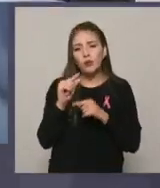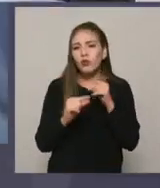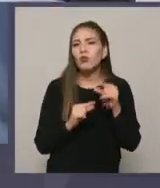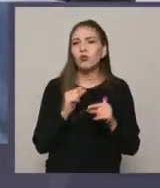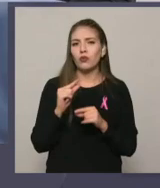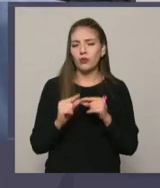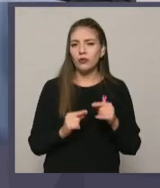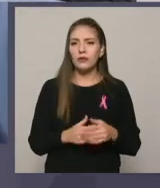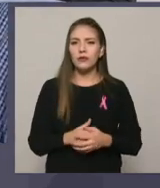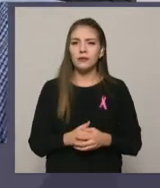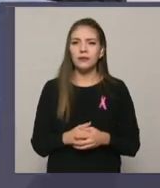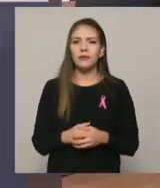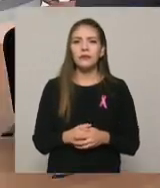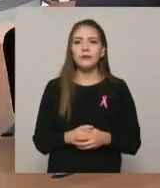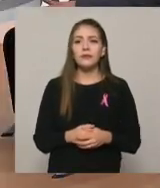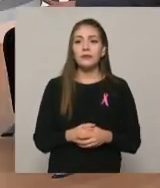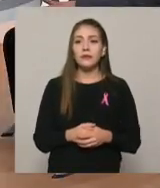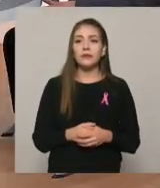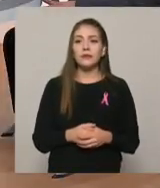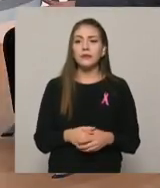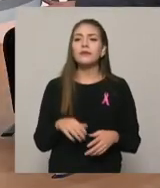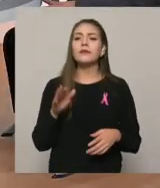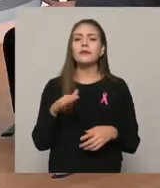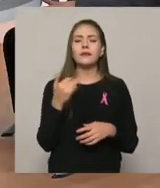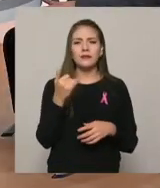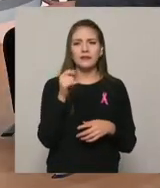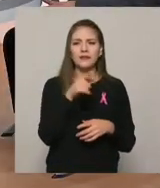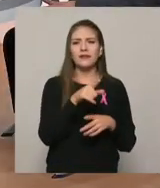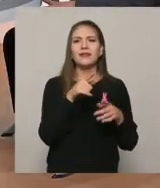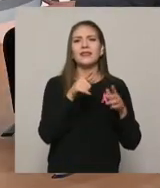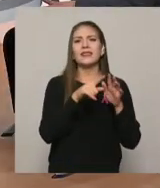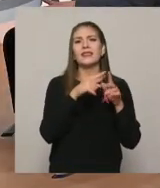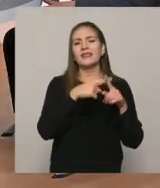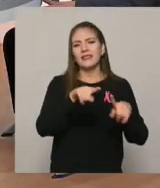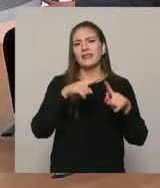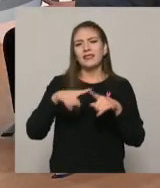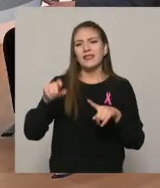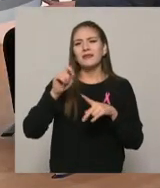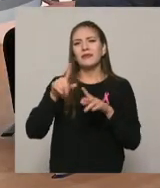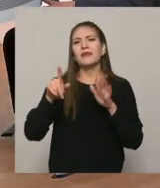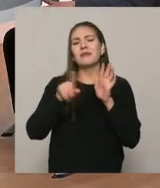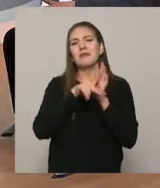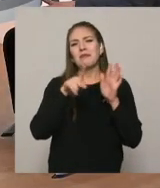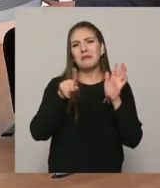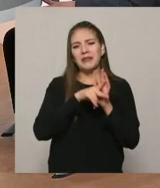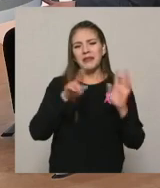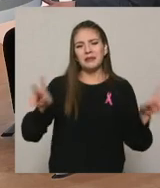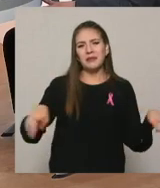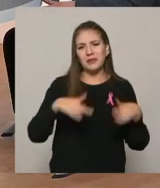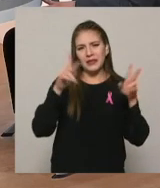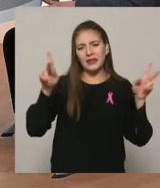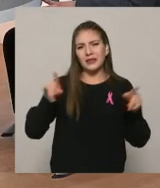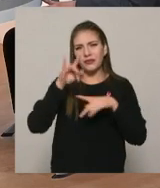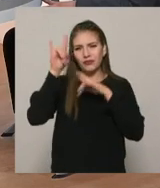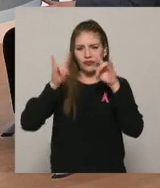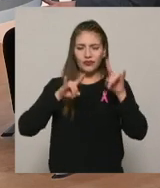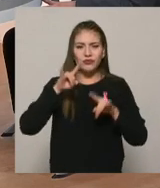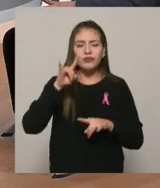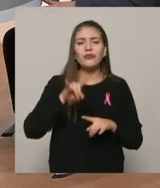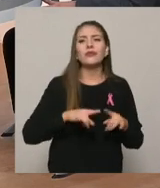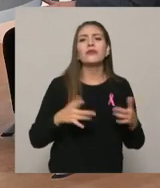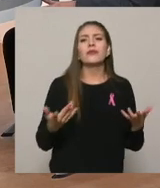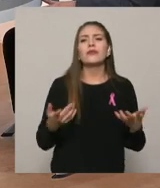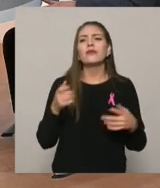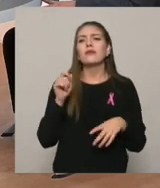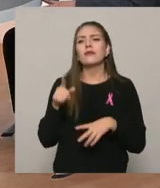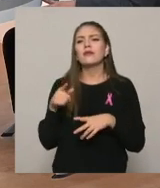esta diversificación en los puestos de periódicos o en toda la oferta que se puede encontrar en Internet, con espacios digitales, medios